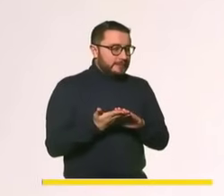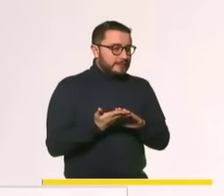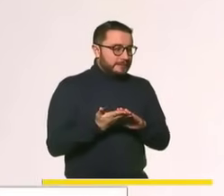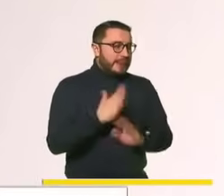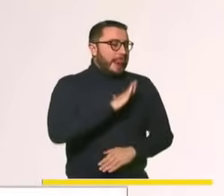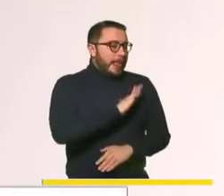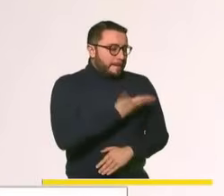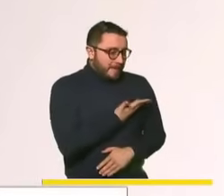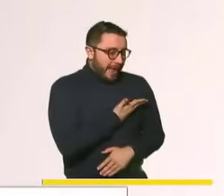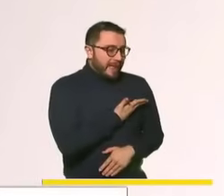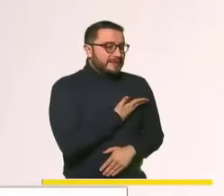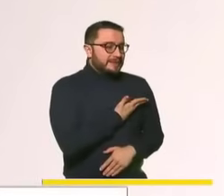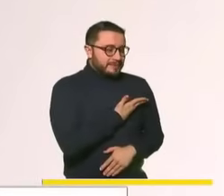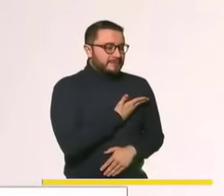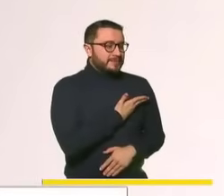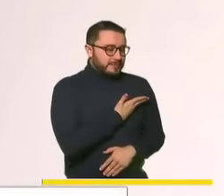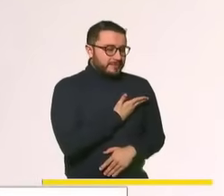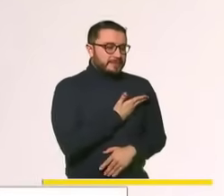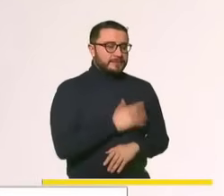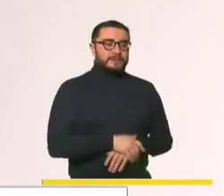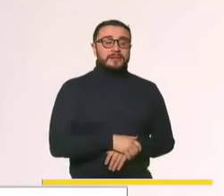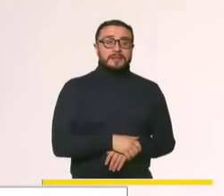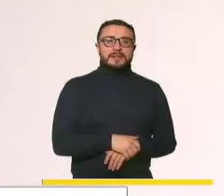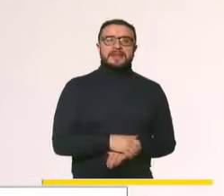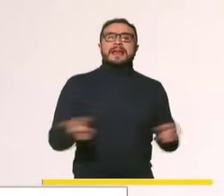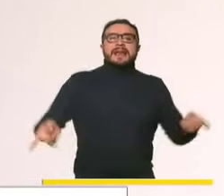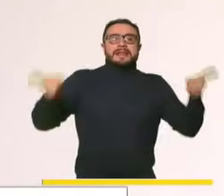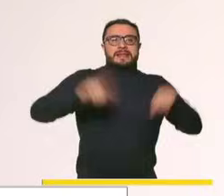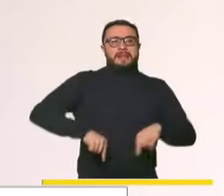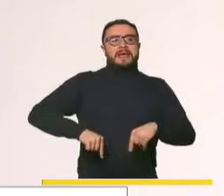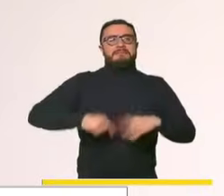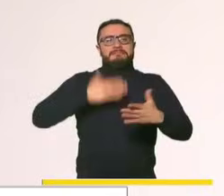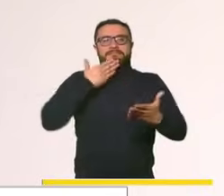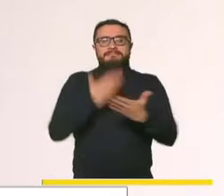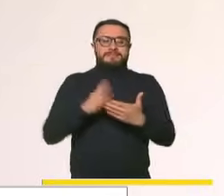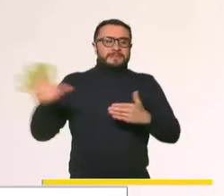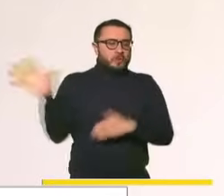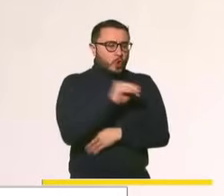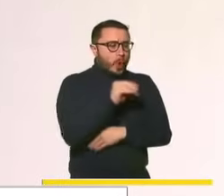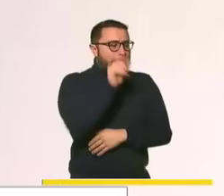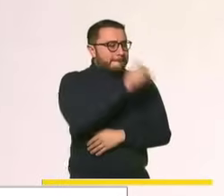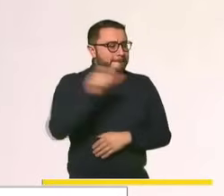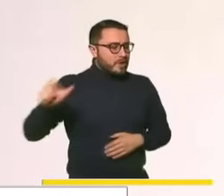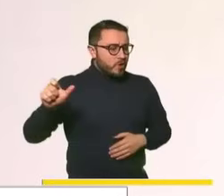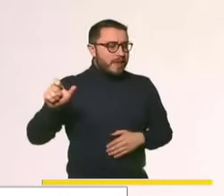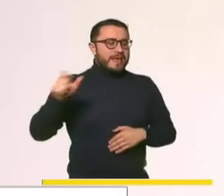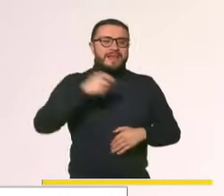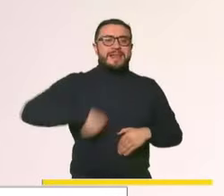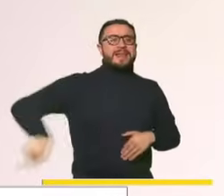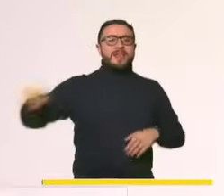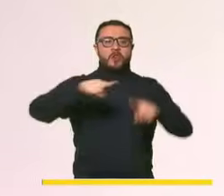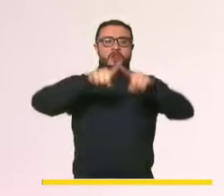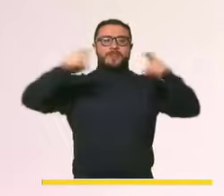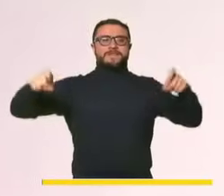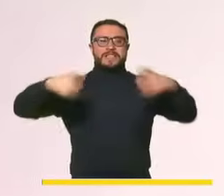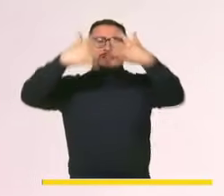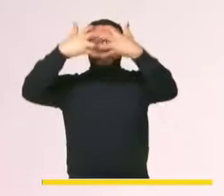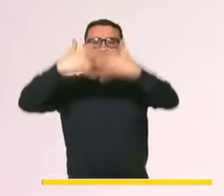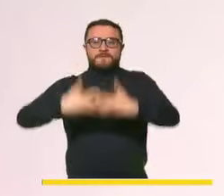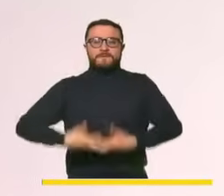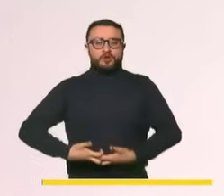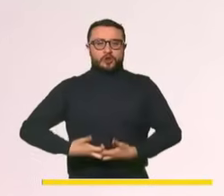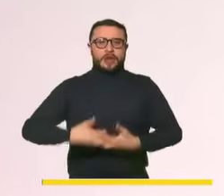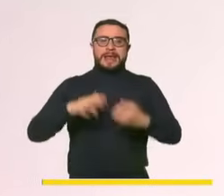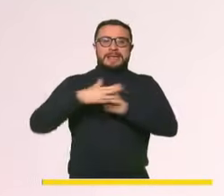las madres, así como a las personas con diversidad funcional